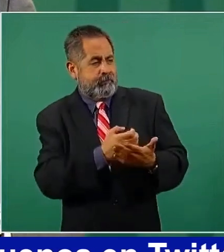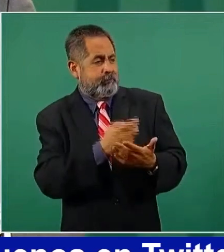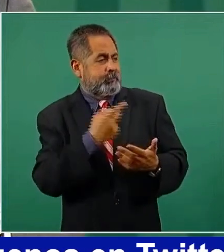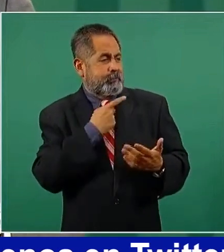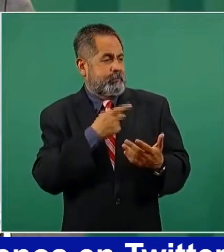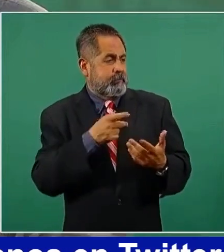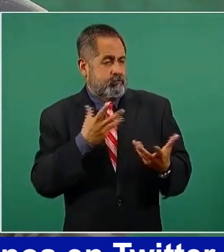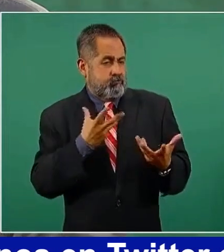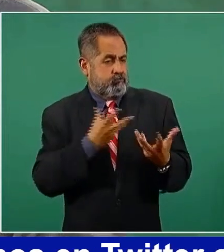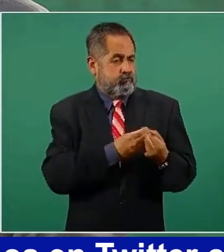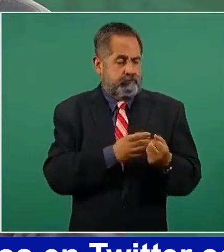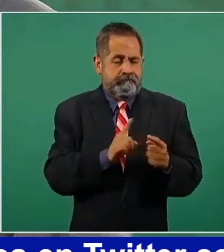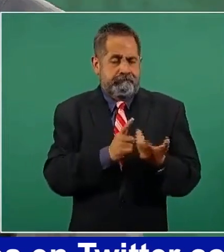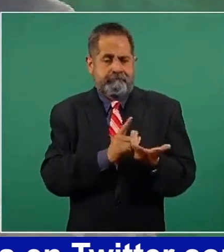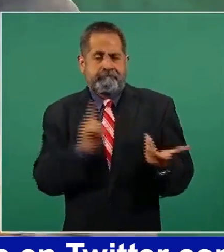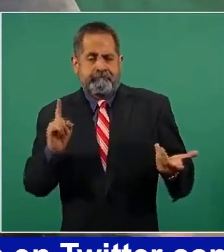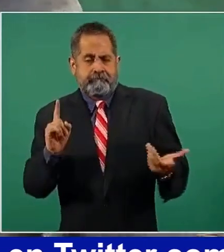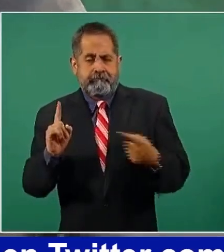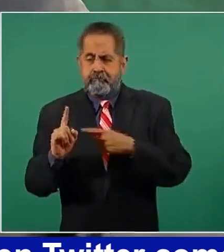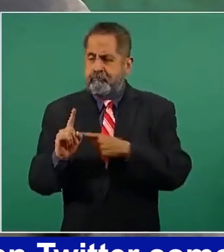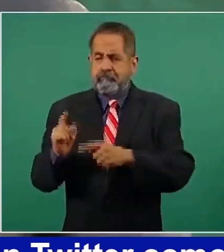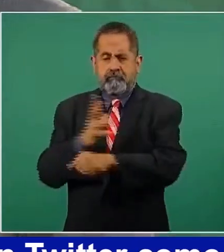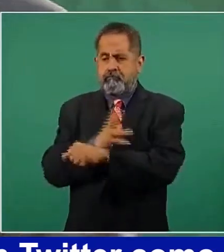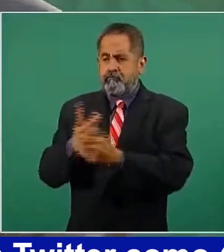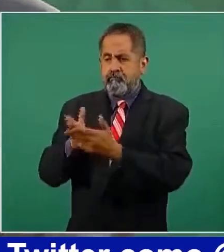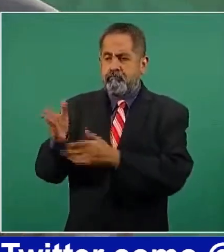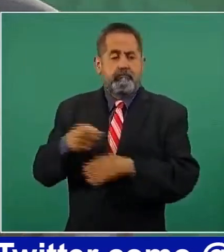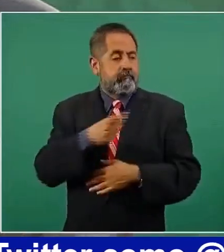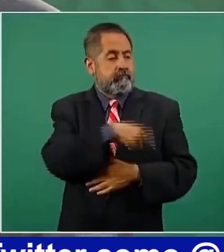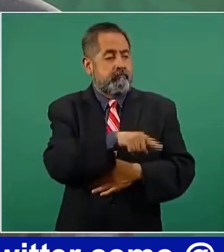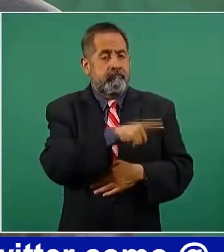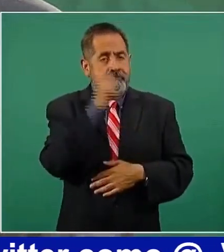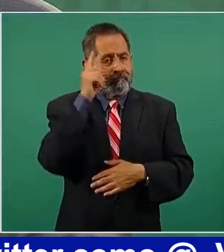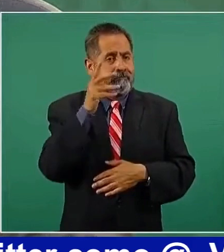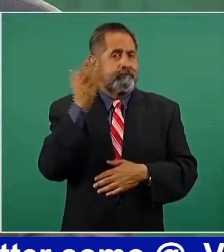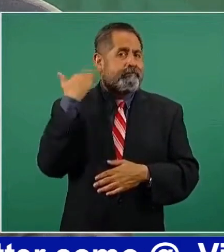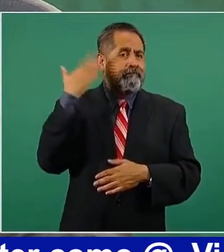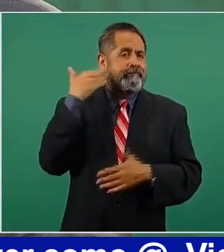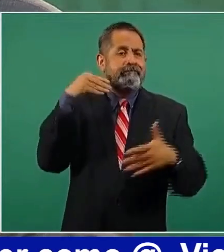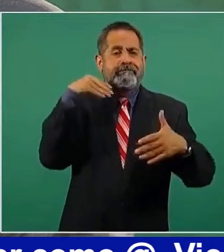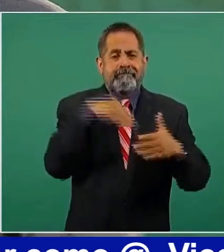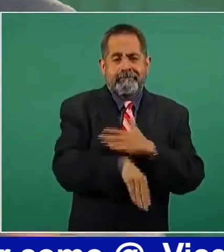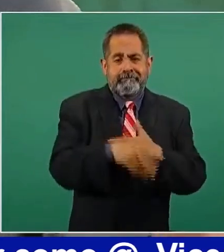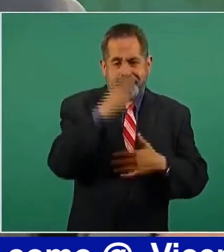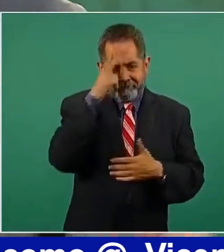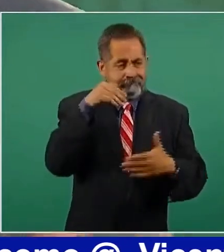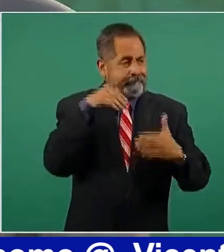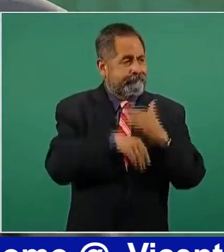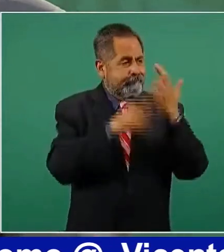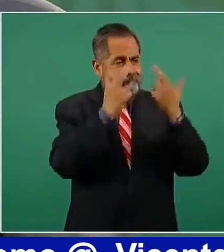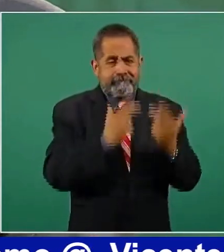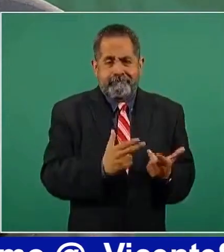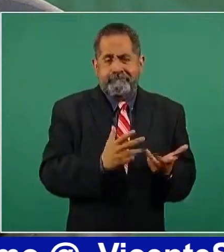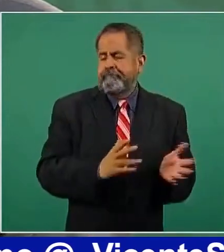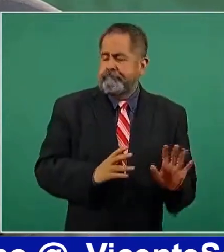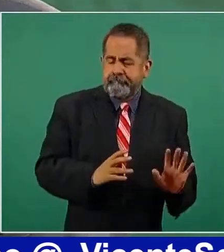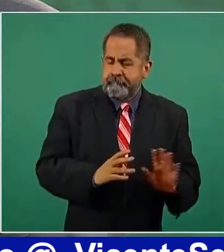político que llevaron a la ruina al país, a la decadencia,